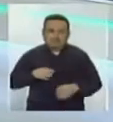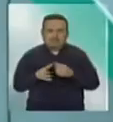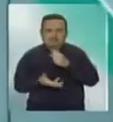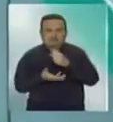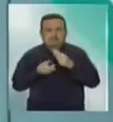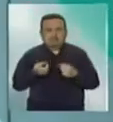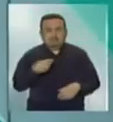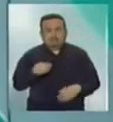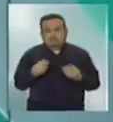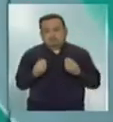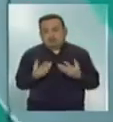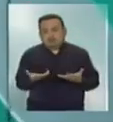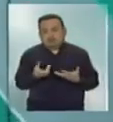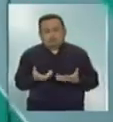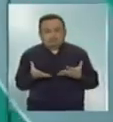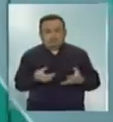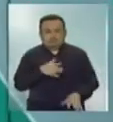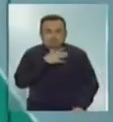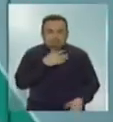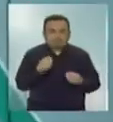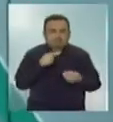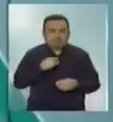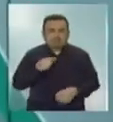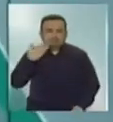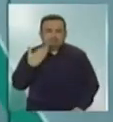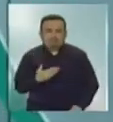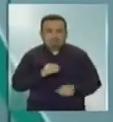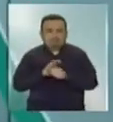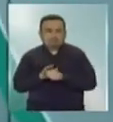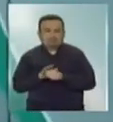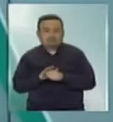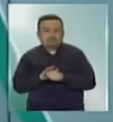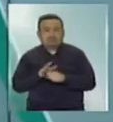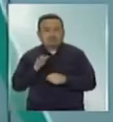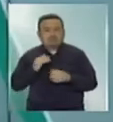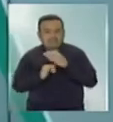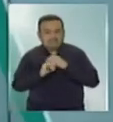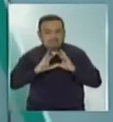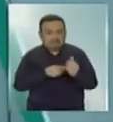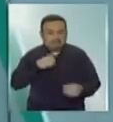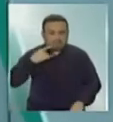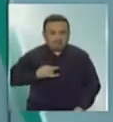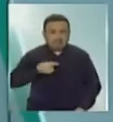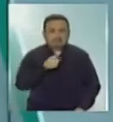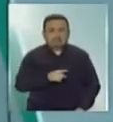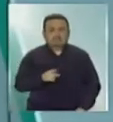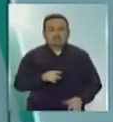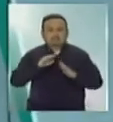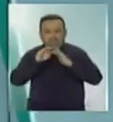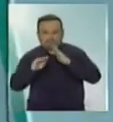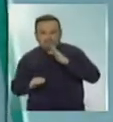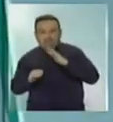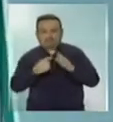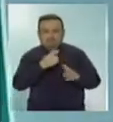Sí, es una noticia bien esperanzadora, sobre todo porque había tanta incertidumbre. Además, este bono COVID, el ingreso familiar de emergencia, es